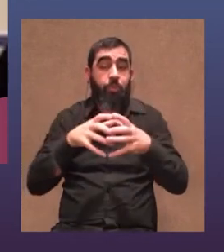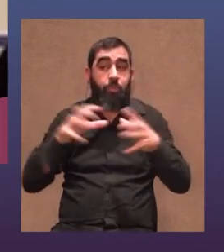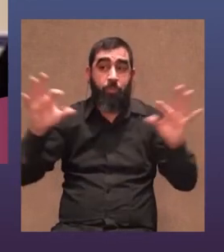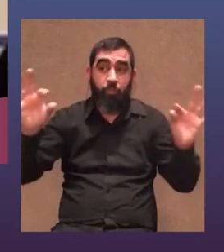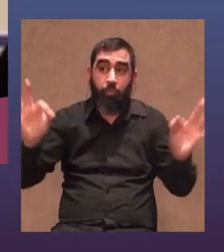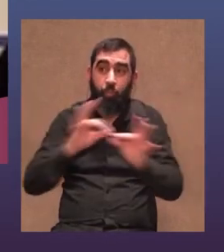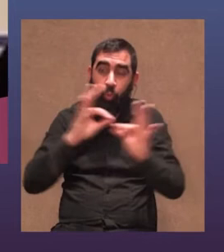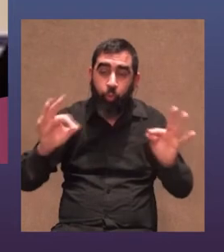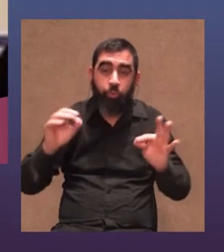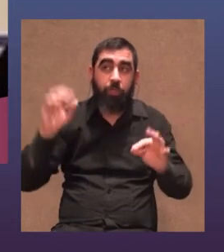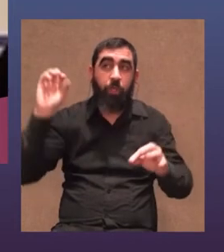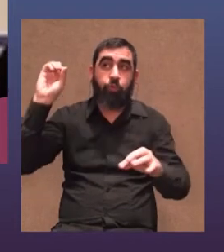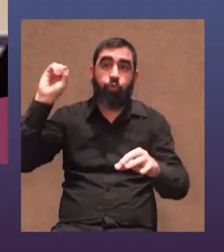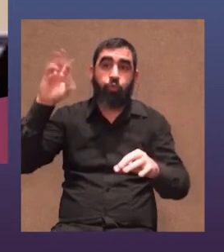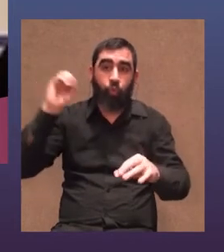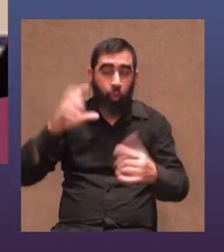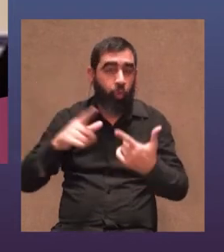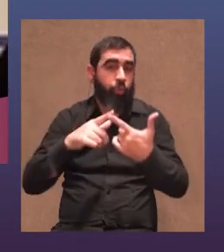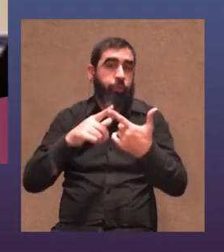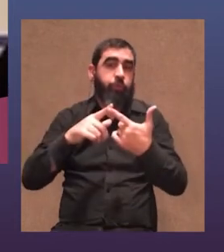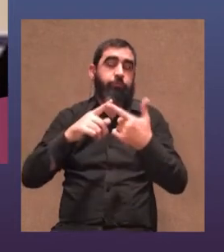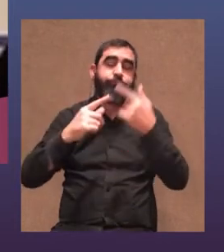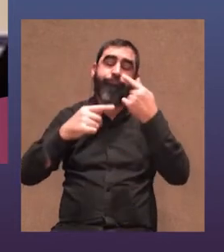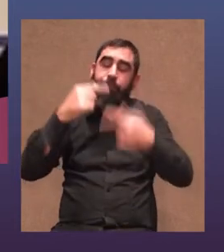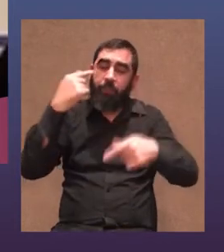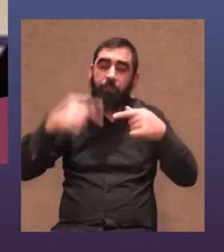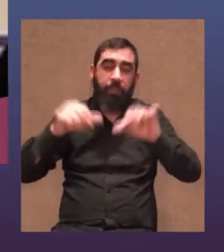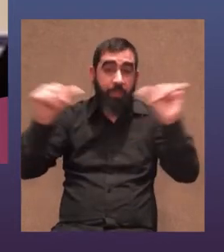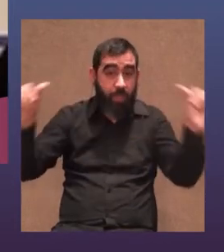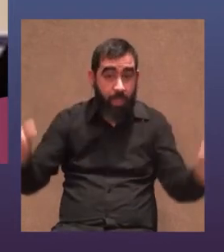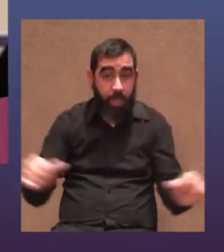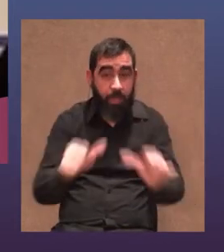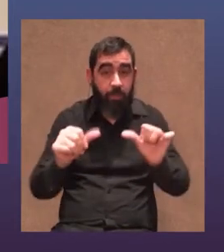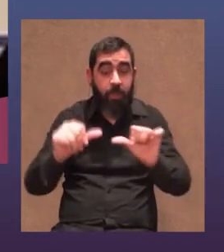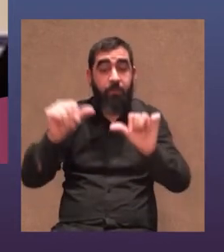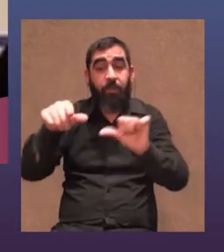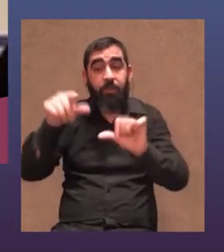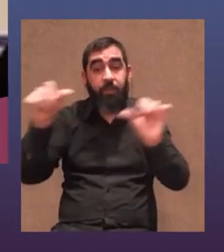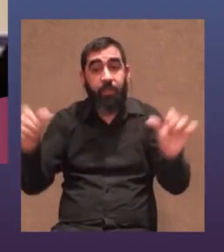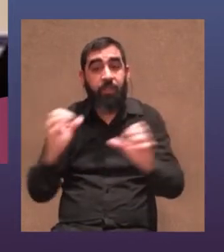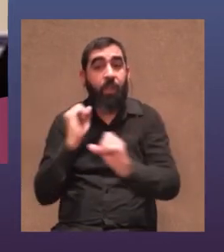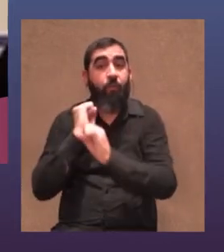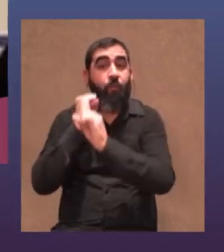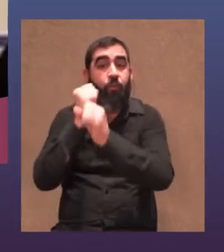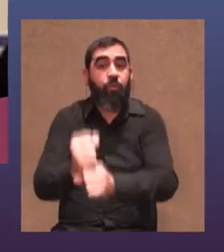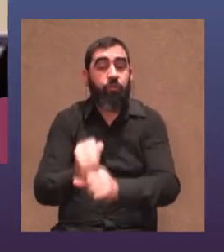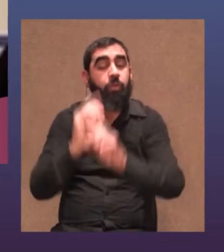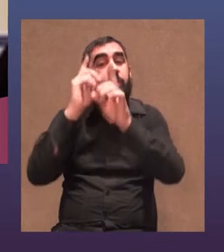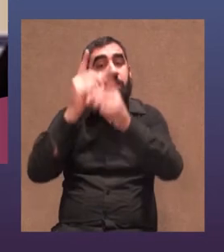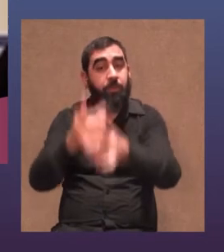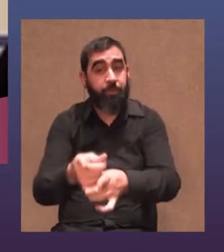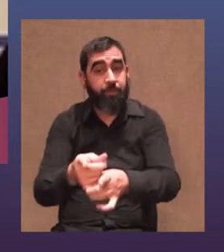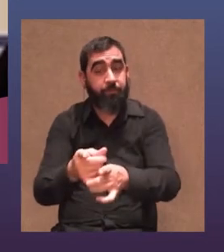Orquesta Filarmónica, en las actividades que realiza la Fundación, donde